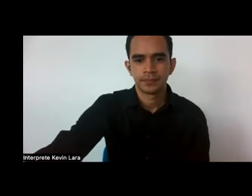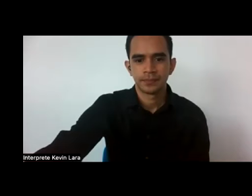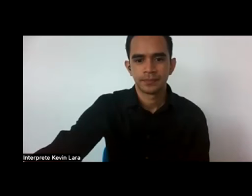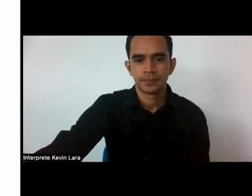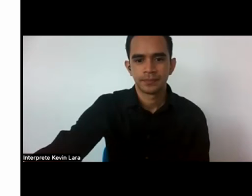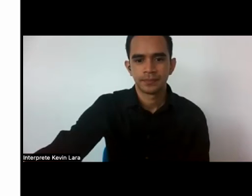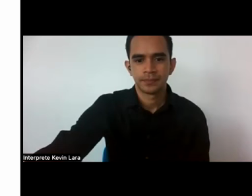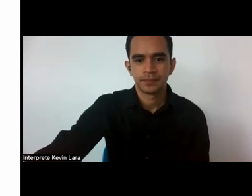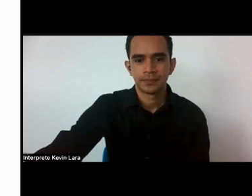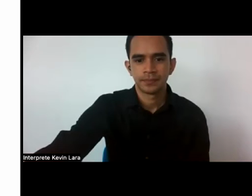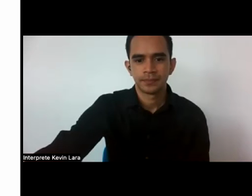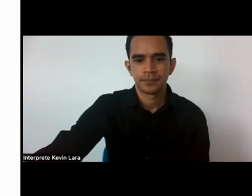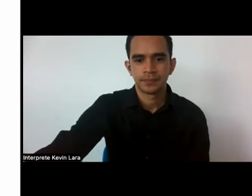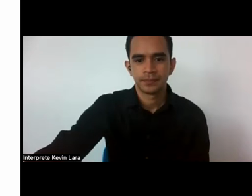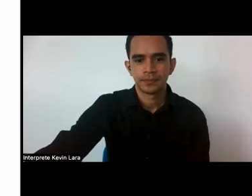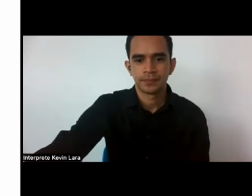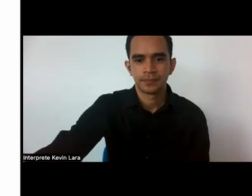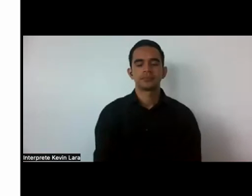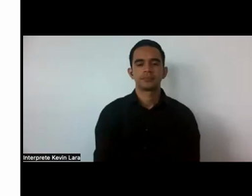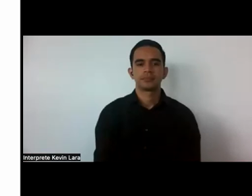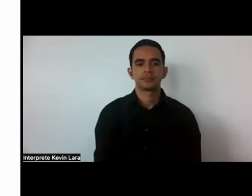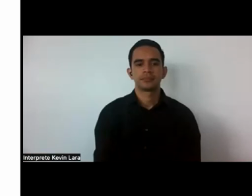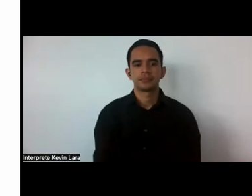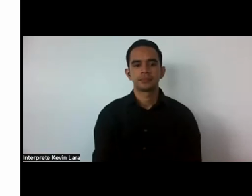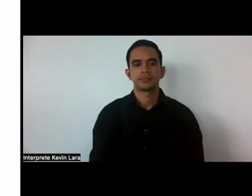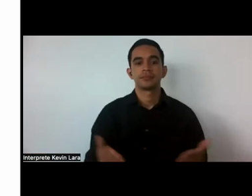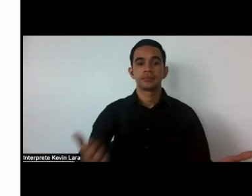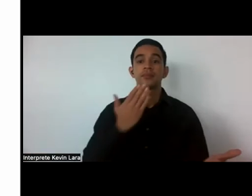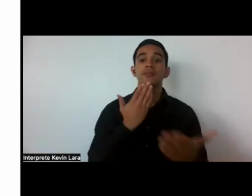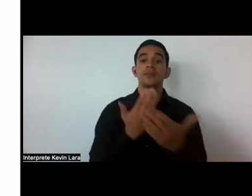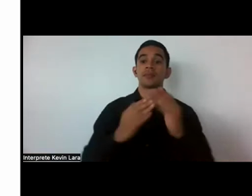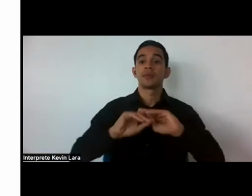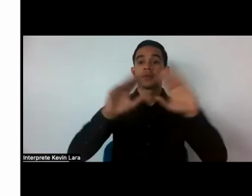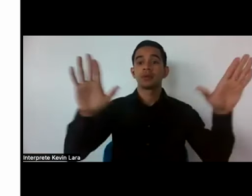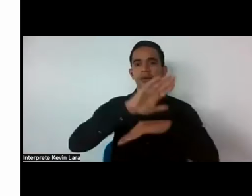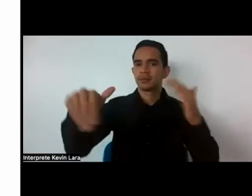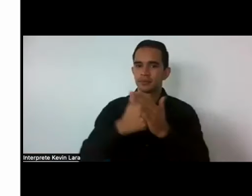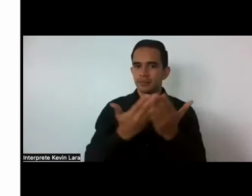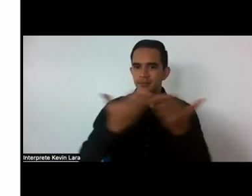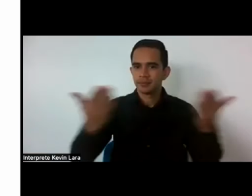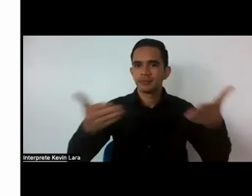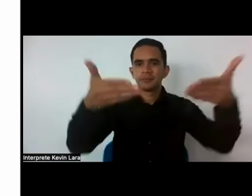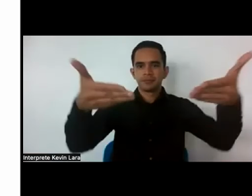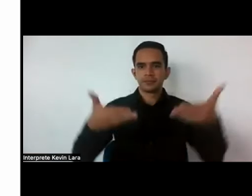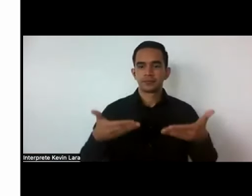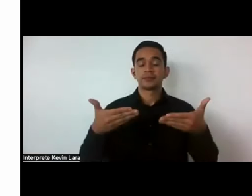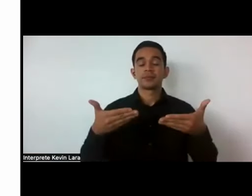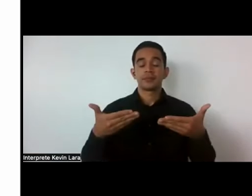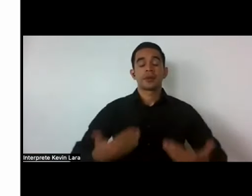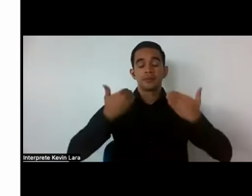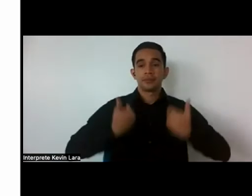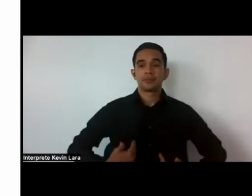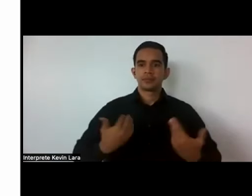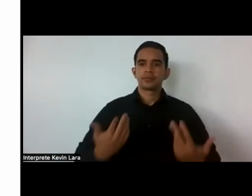Muy buenos días a todos. Les damos la más cordial bienvenida en nombre de la Fundación Hondureña de Responsabilidad Social Empresarial Fundarse a